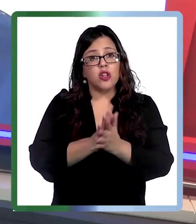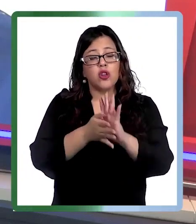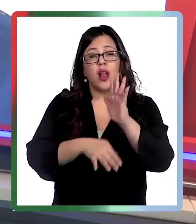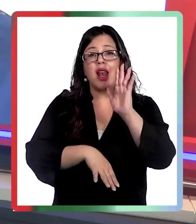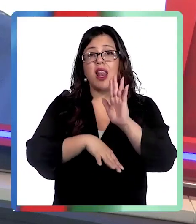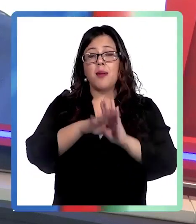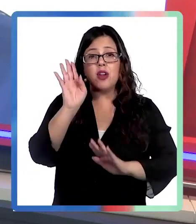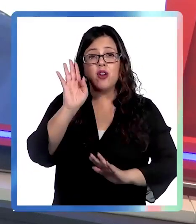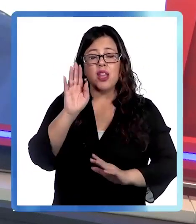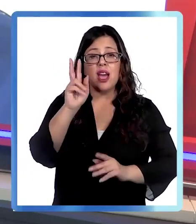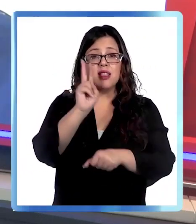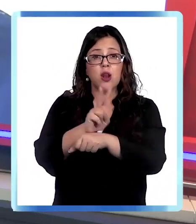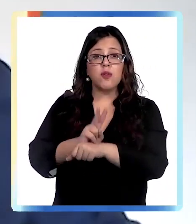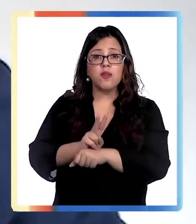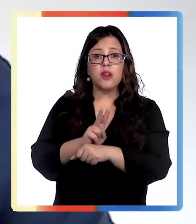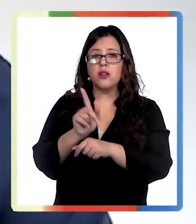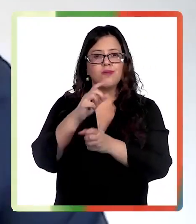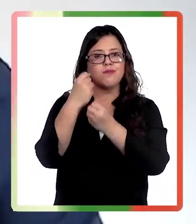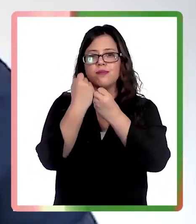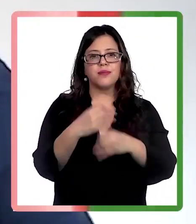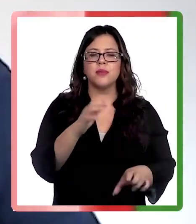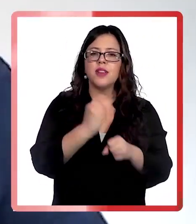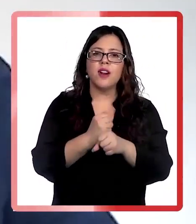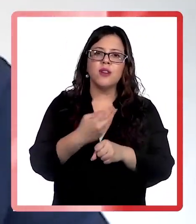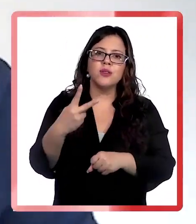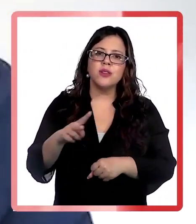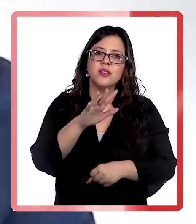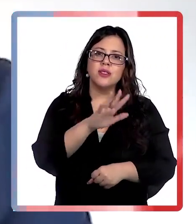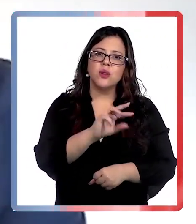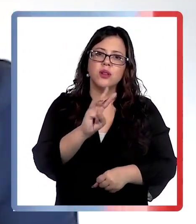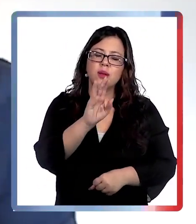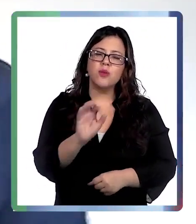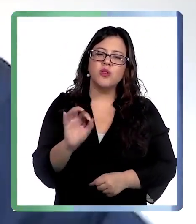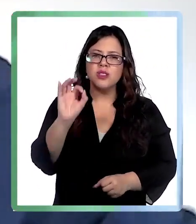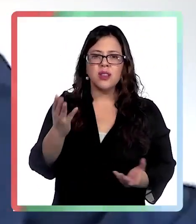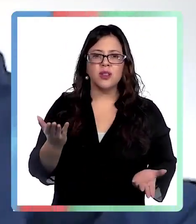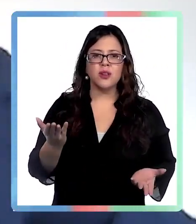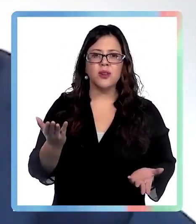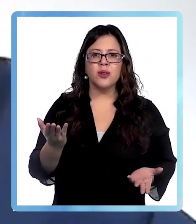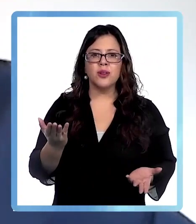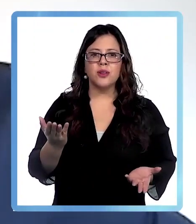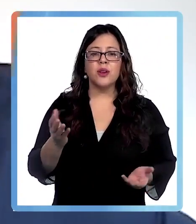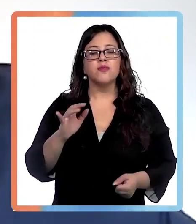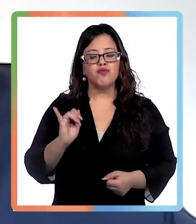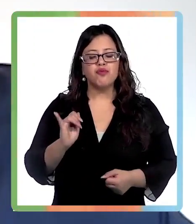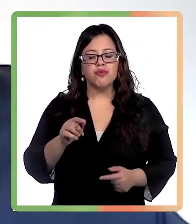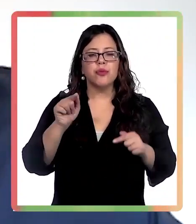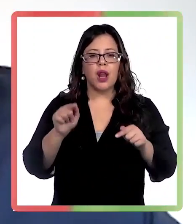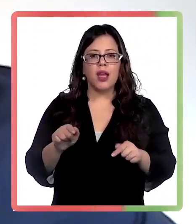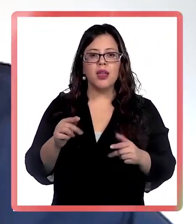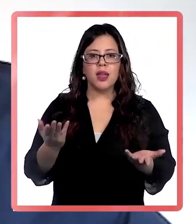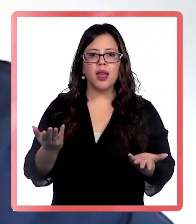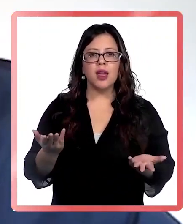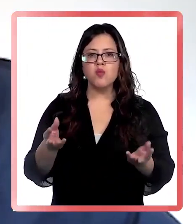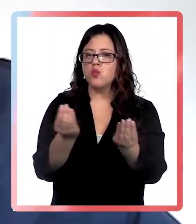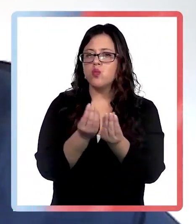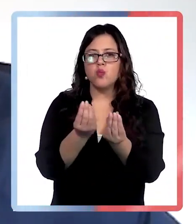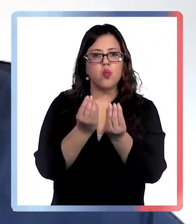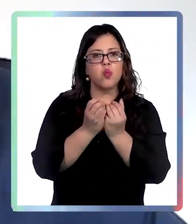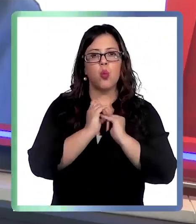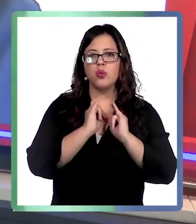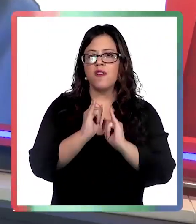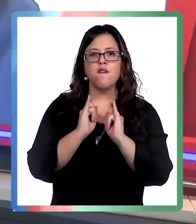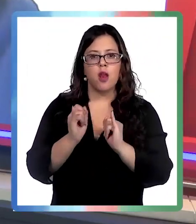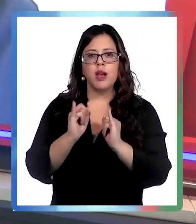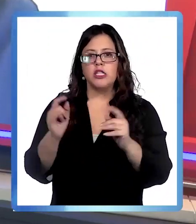trabajo, el 53%. Sí, bueno, ahí hay harta información, hartas conclusiones y hartas interpretaciones que se pueden